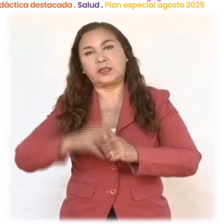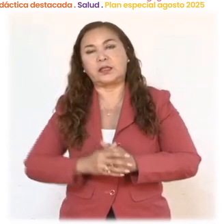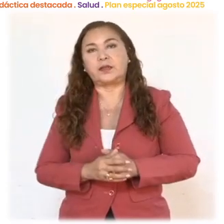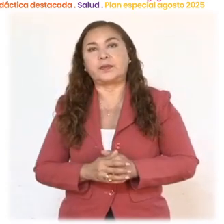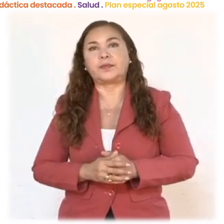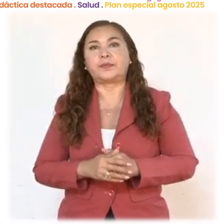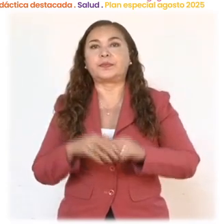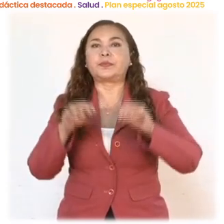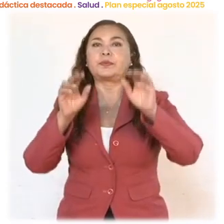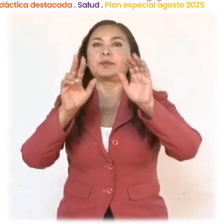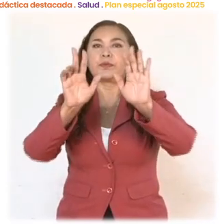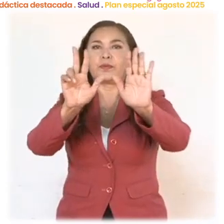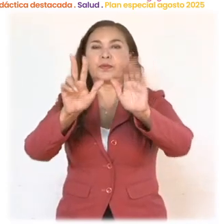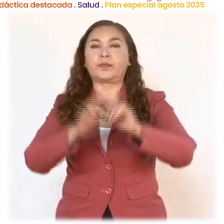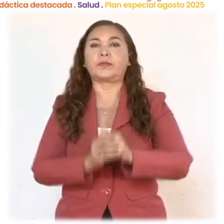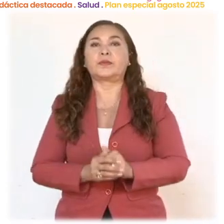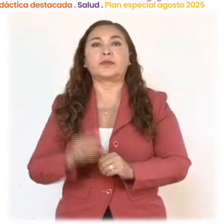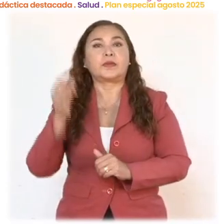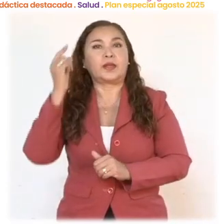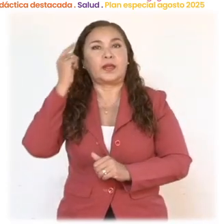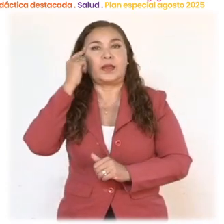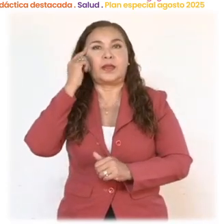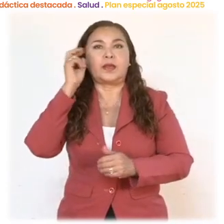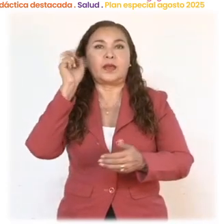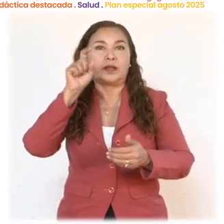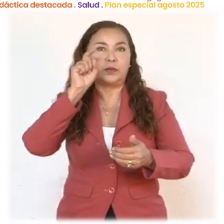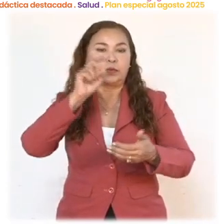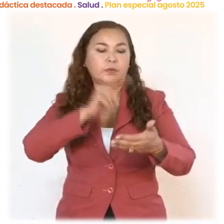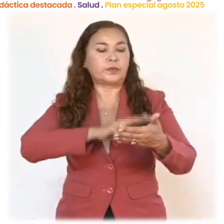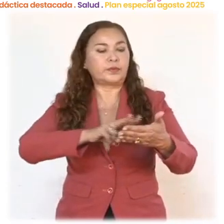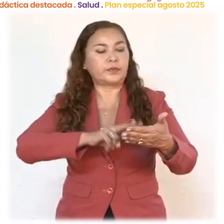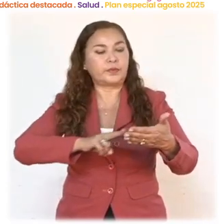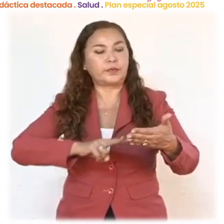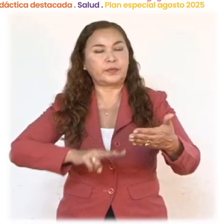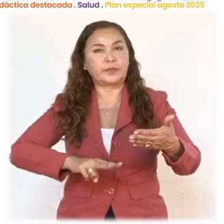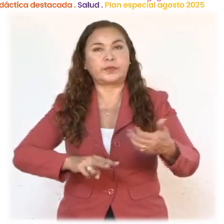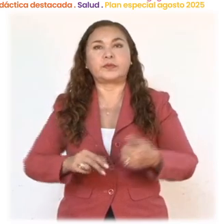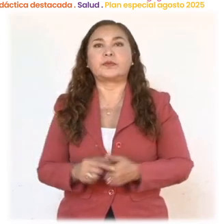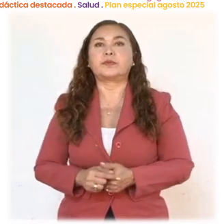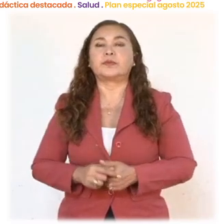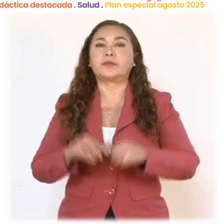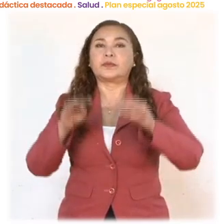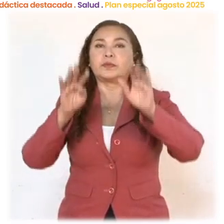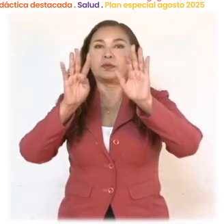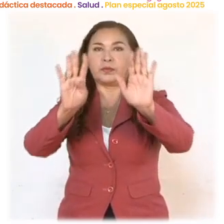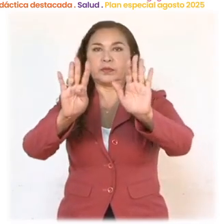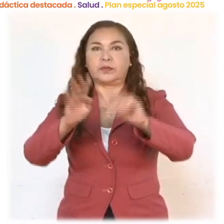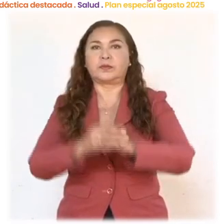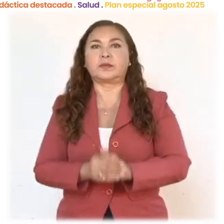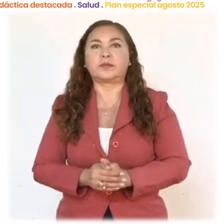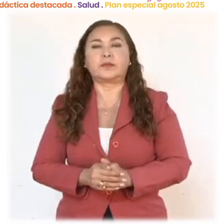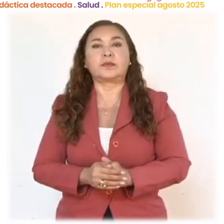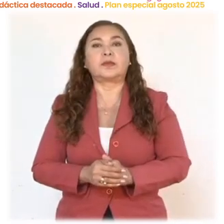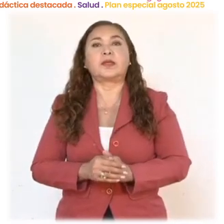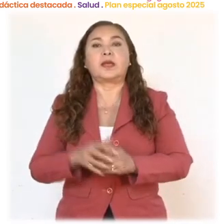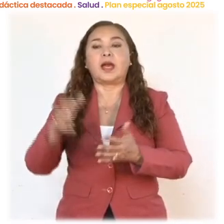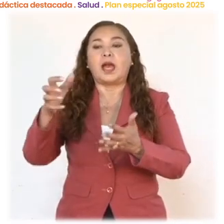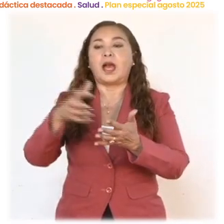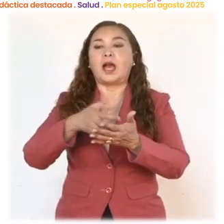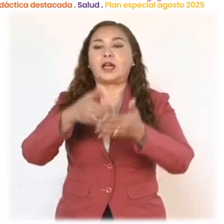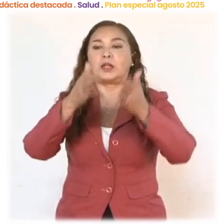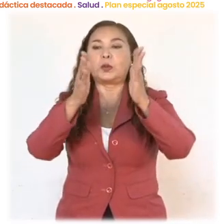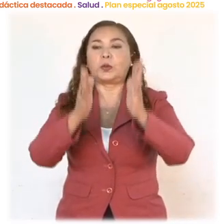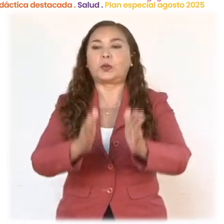1815 día 8 día de la alfabetización día 9 día del